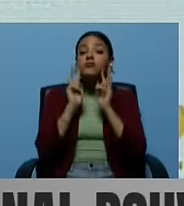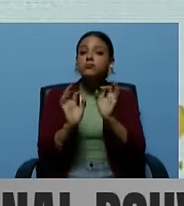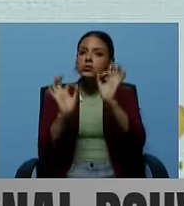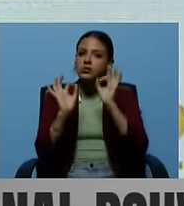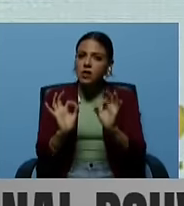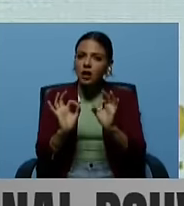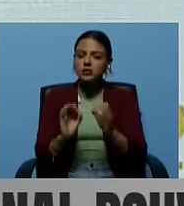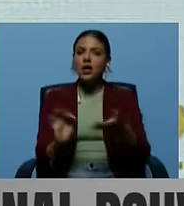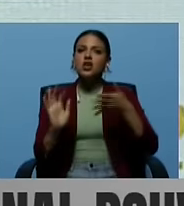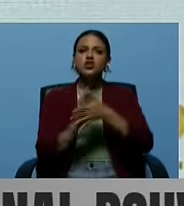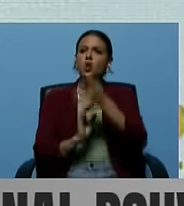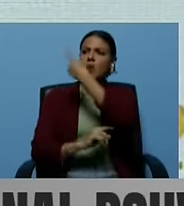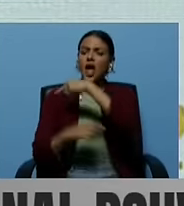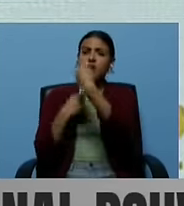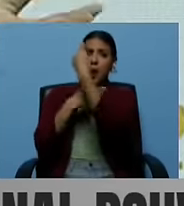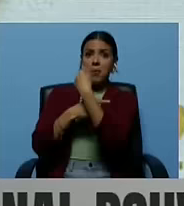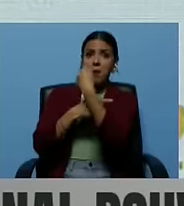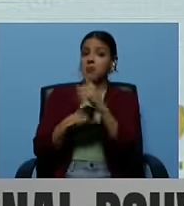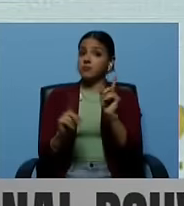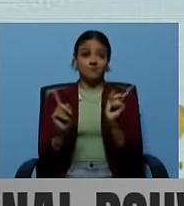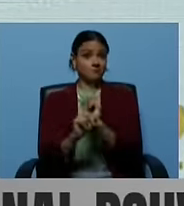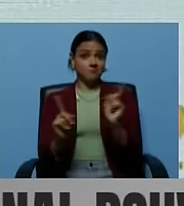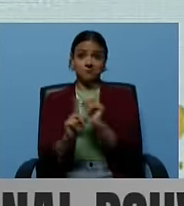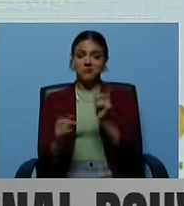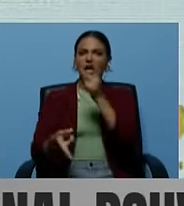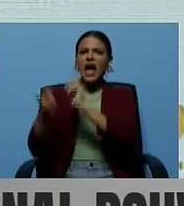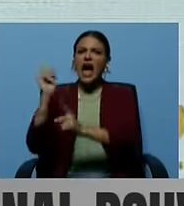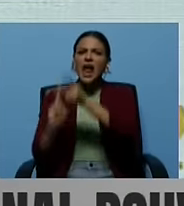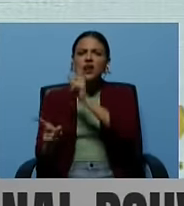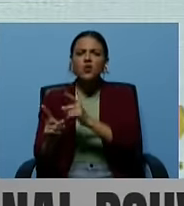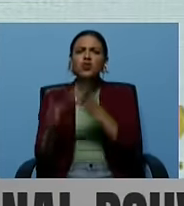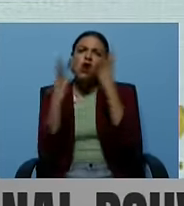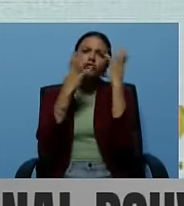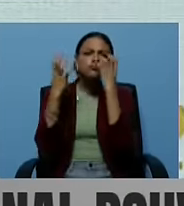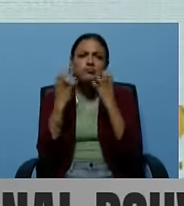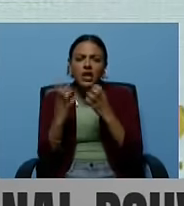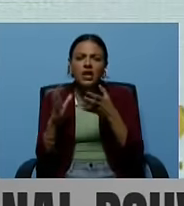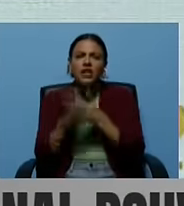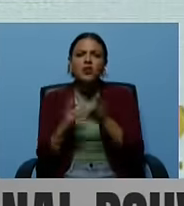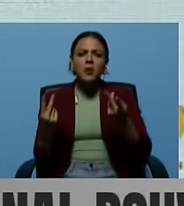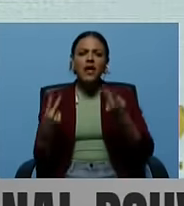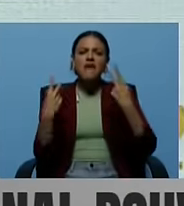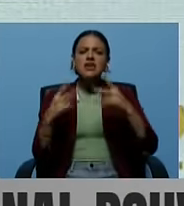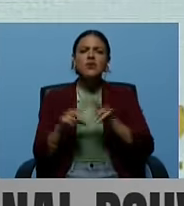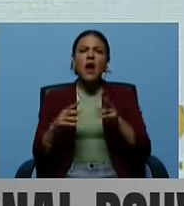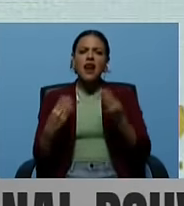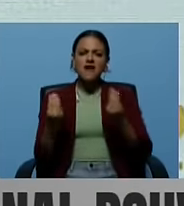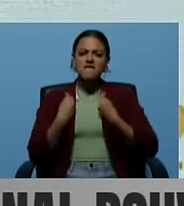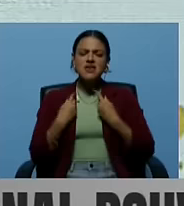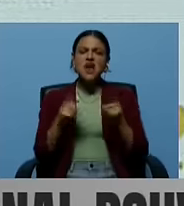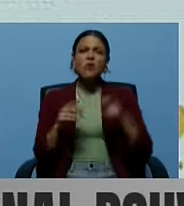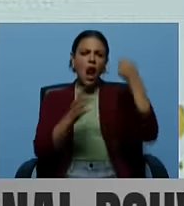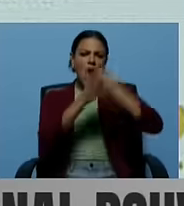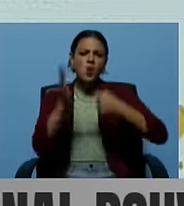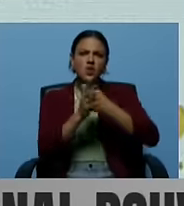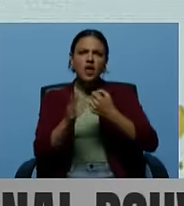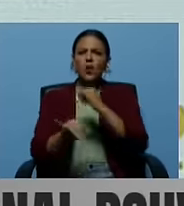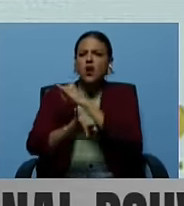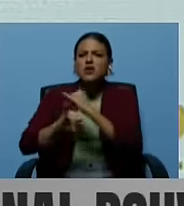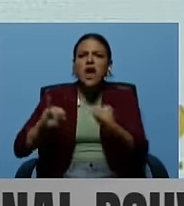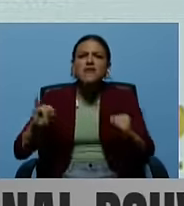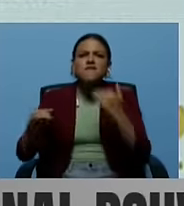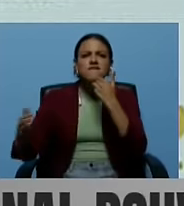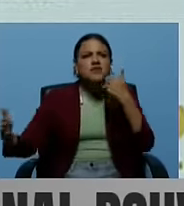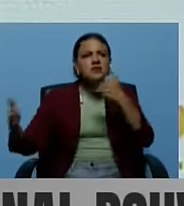en base a lo que nos ordenen. Eso le pasa a algunos. Tristes, que tienen una vida de luchadores y terminan, al final de